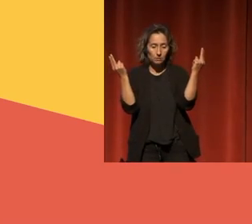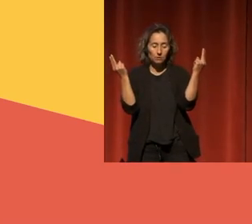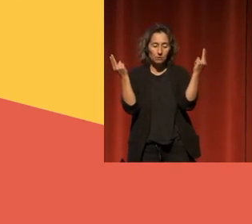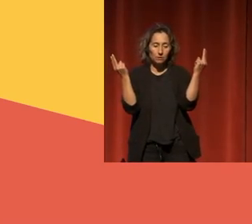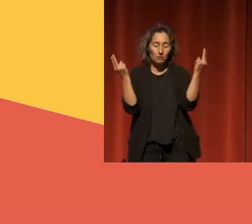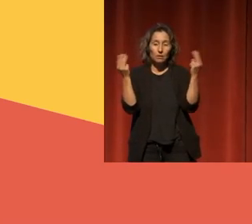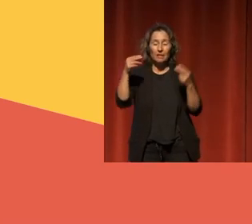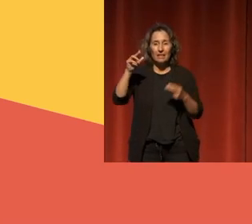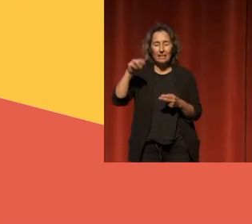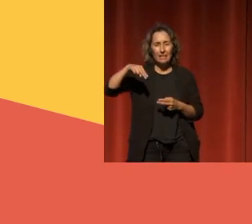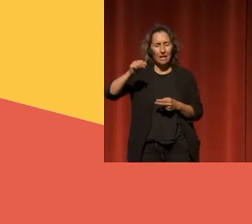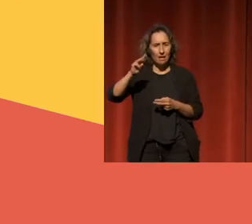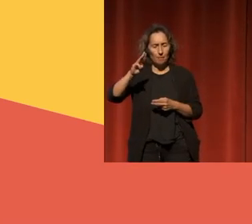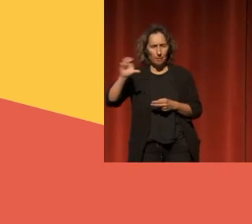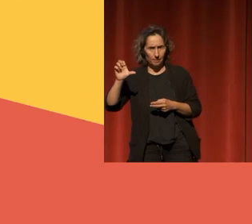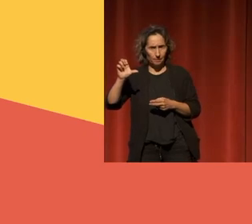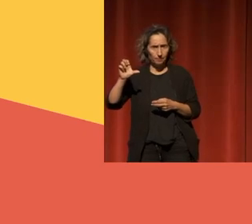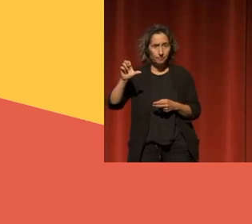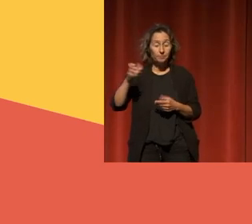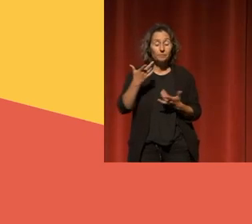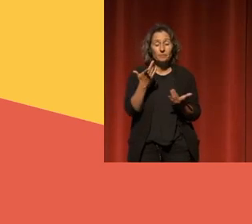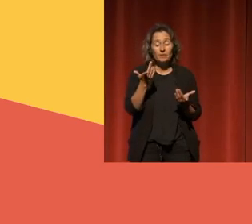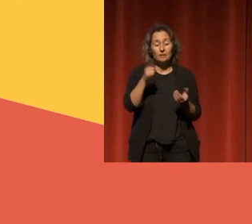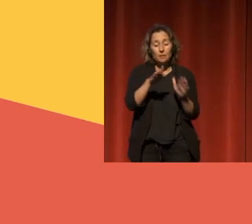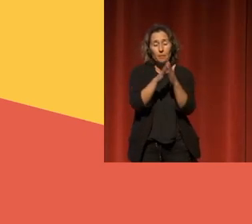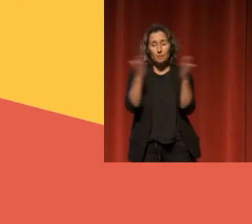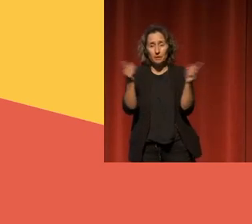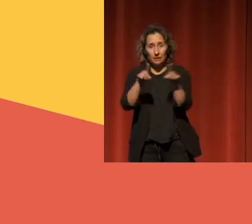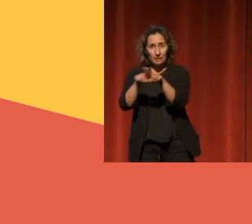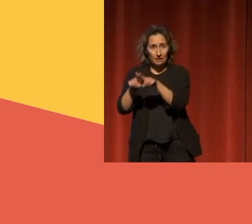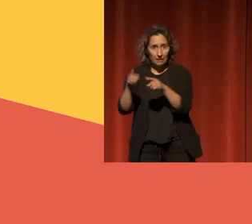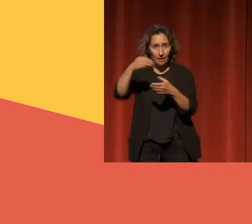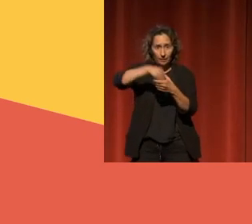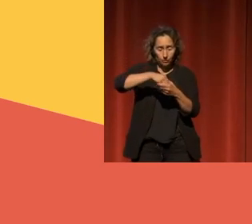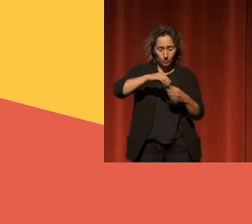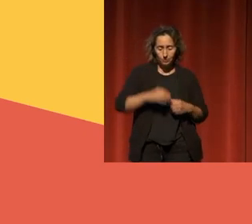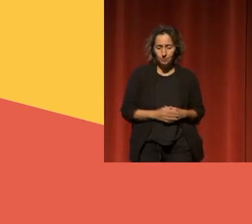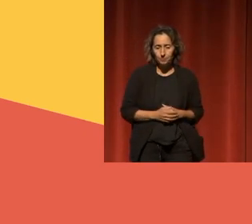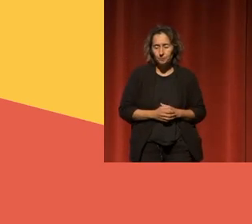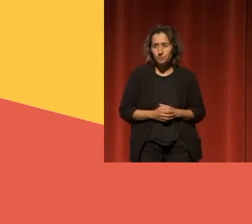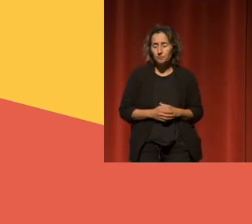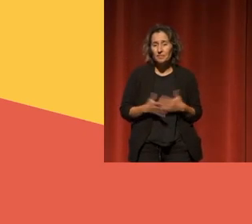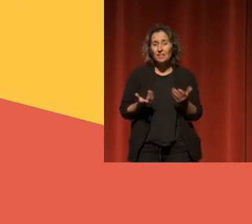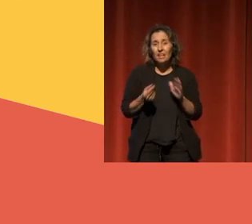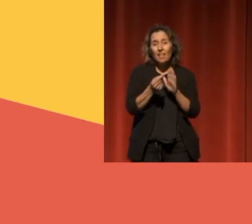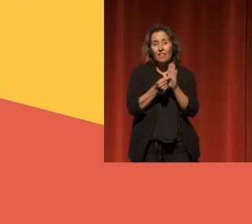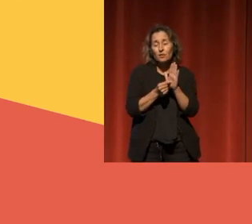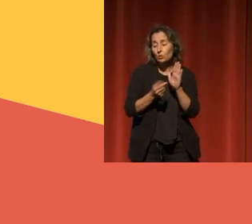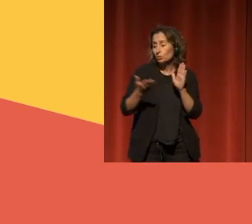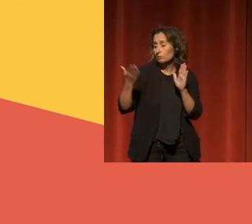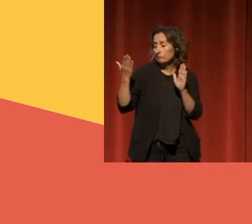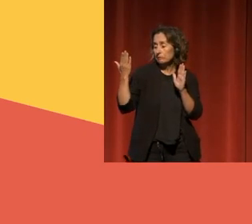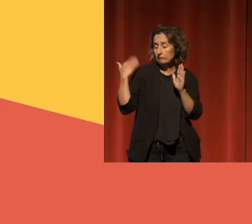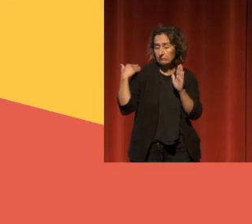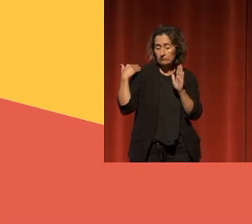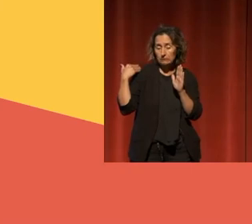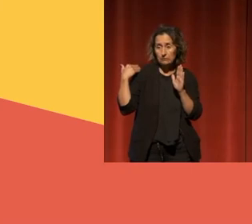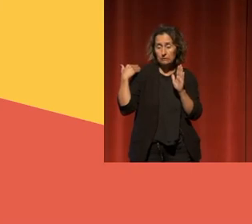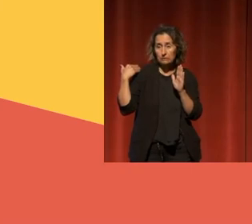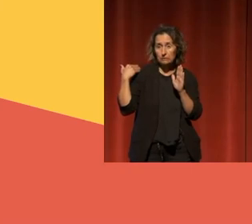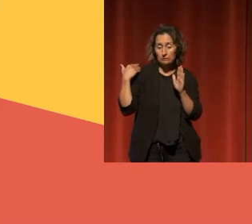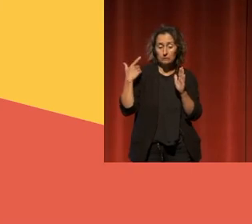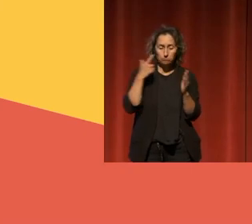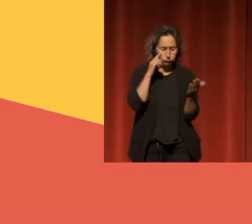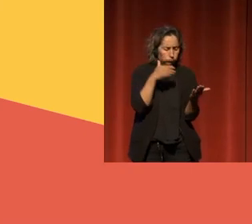neple en este programa de sister libraries bibliotecas hermanas y Bueno pues el dato de entonces eh que lo